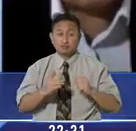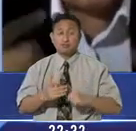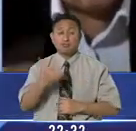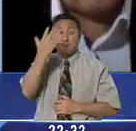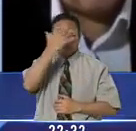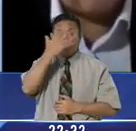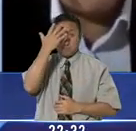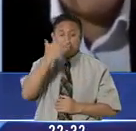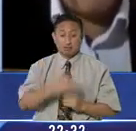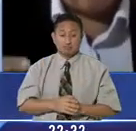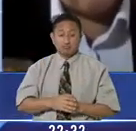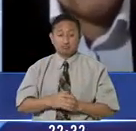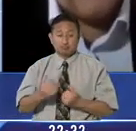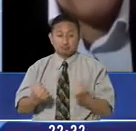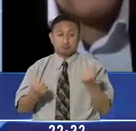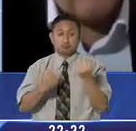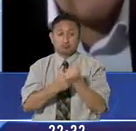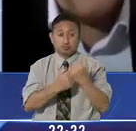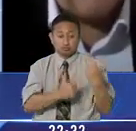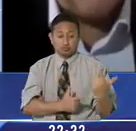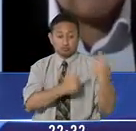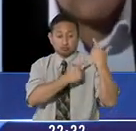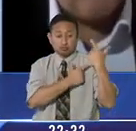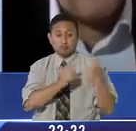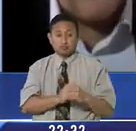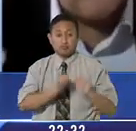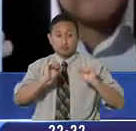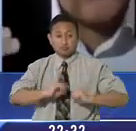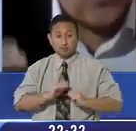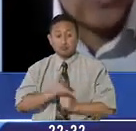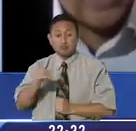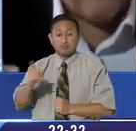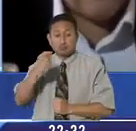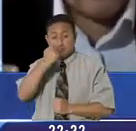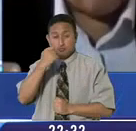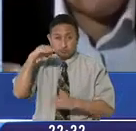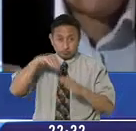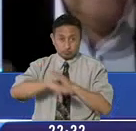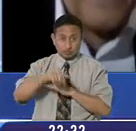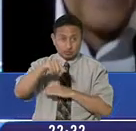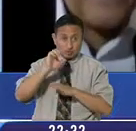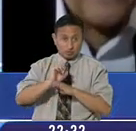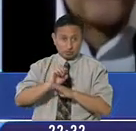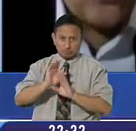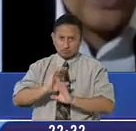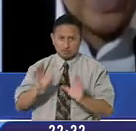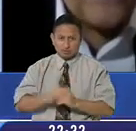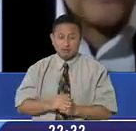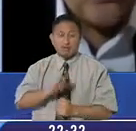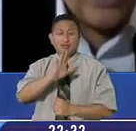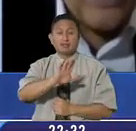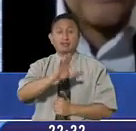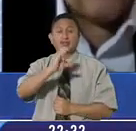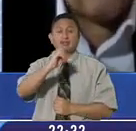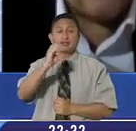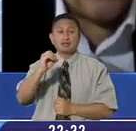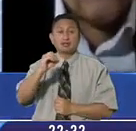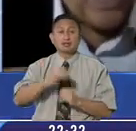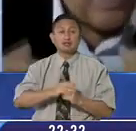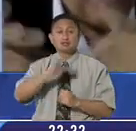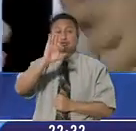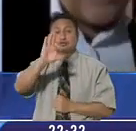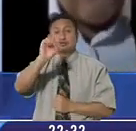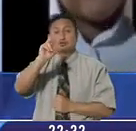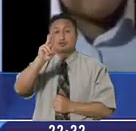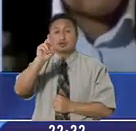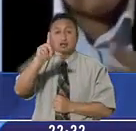Esmeraldas, restituye esa fuerza, porque esa fuerza estaba taponando el ingreso de droga al país, 500 toneladas de cocaína